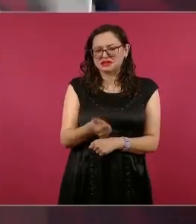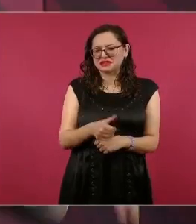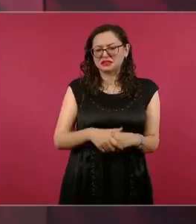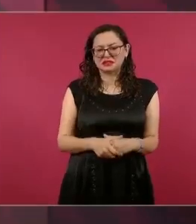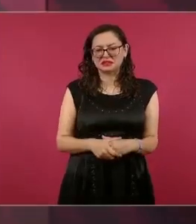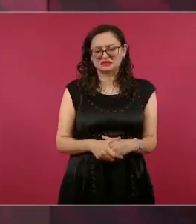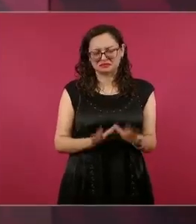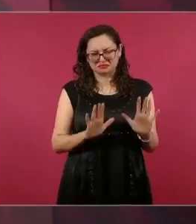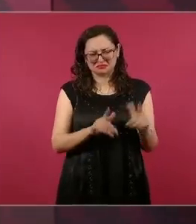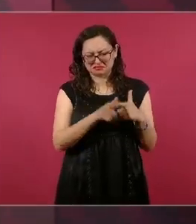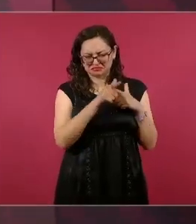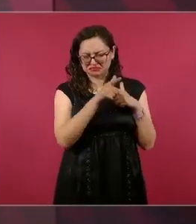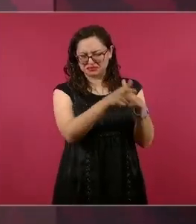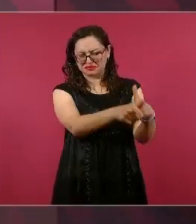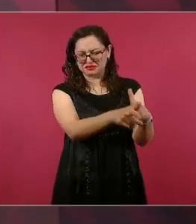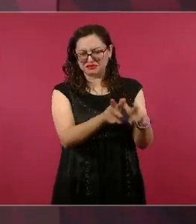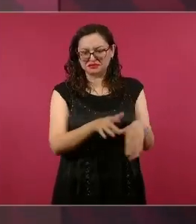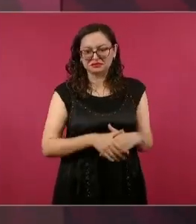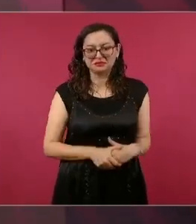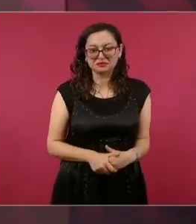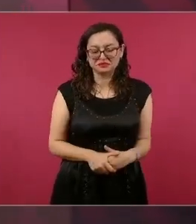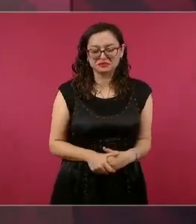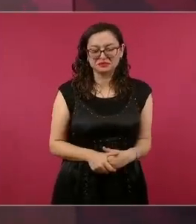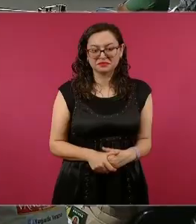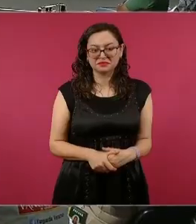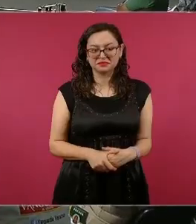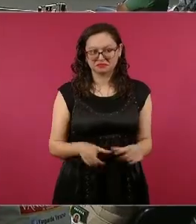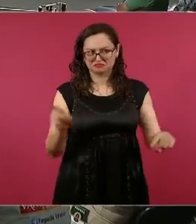quitarles las concesiones.